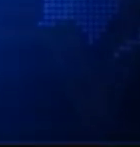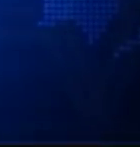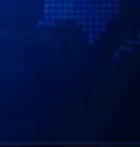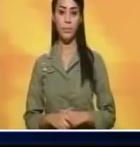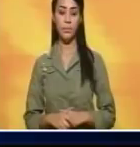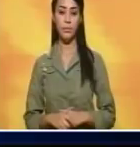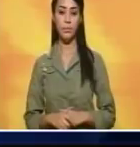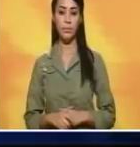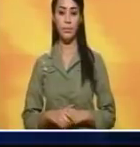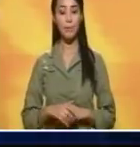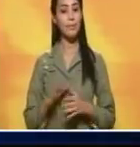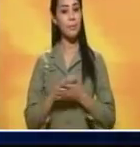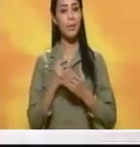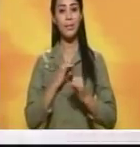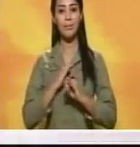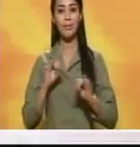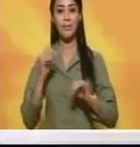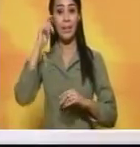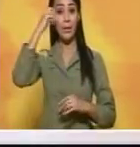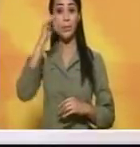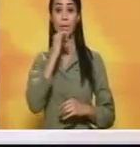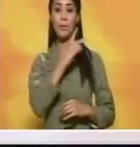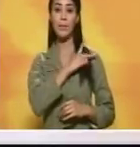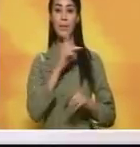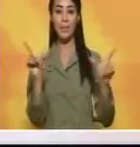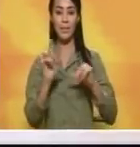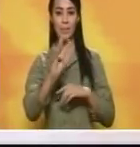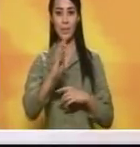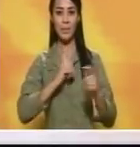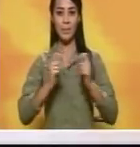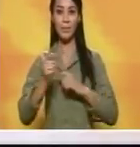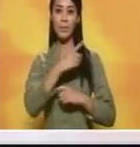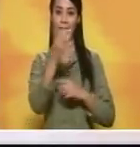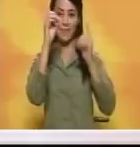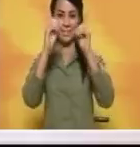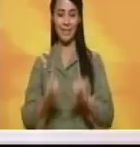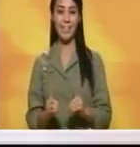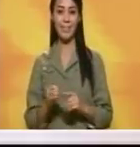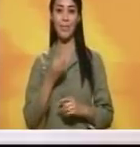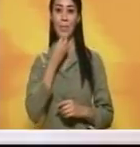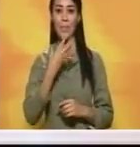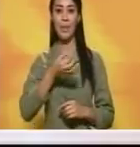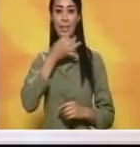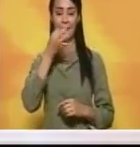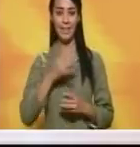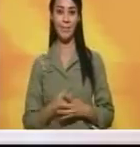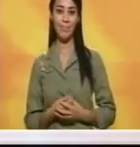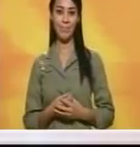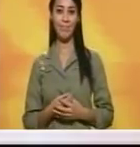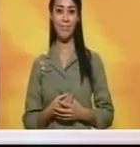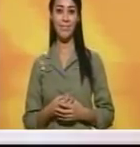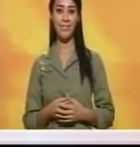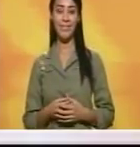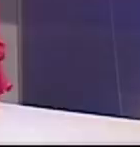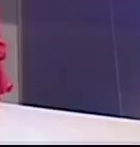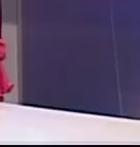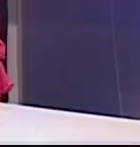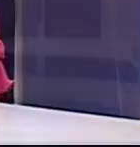Milagros. Amigos, hasta aquí la presente emisión. Recuerden, Noticiero Venevisión, Canal 4 reporta. Ustedes deciden. Feliz tarde para todos.